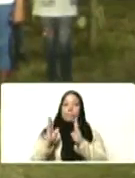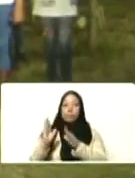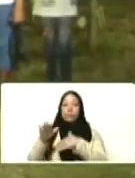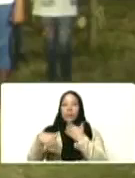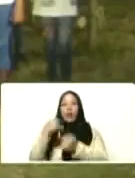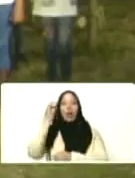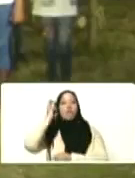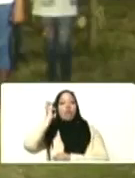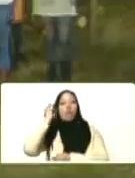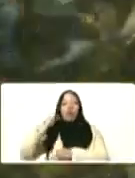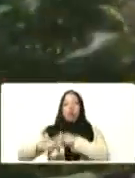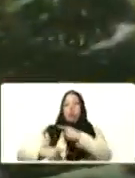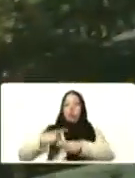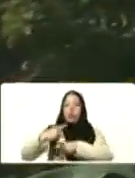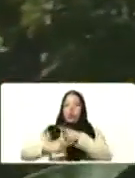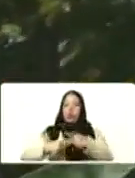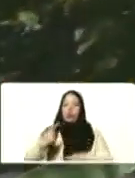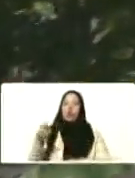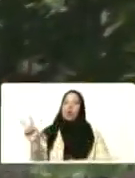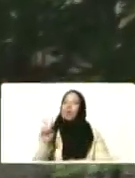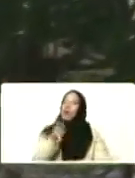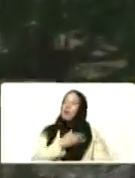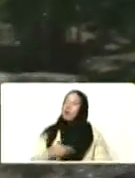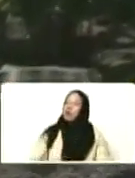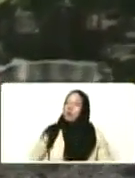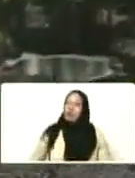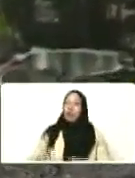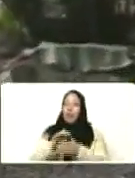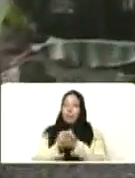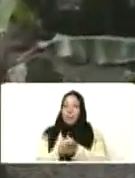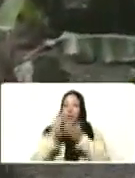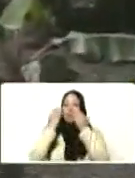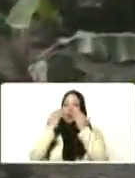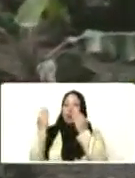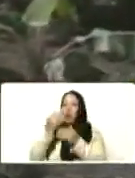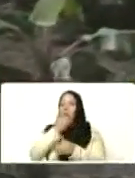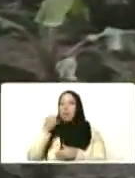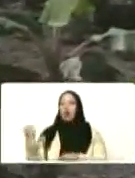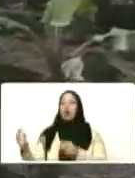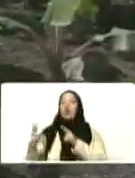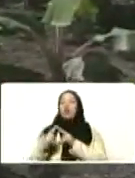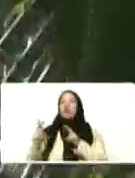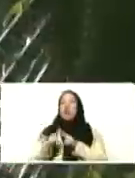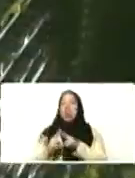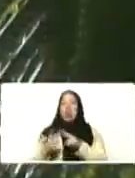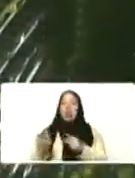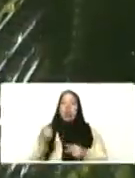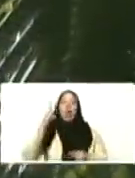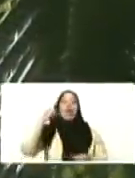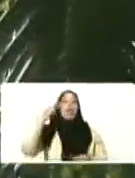mujer productiva venezolana. Pero queremos, presidente, que sea Marlene López, mejor conocida como la